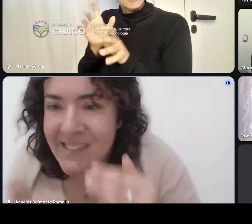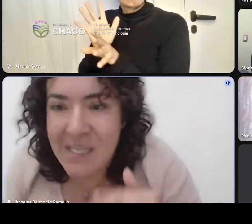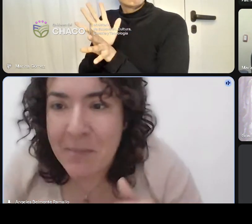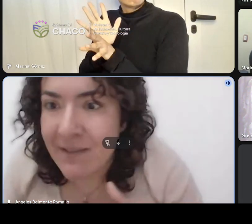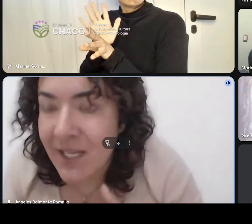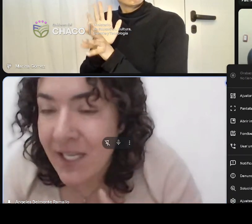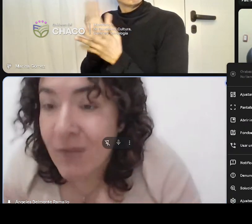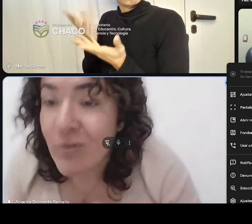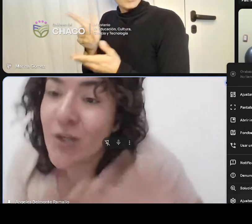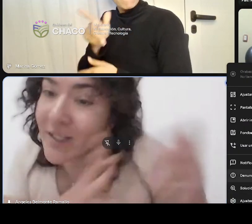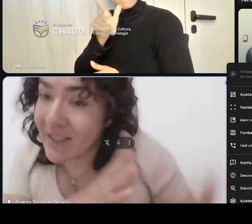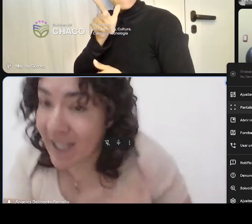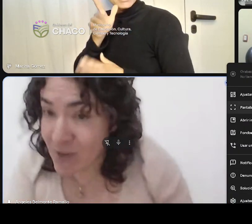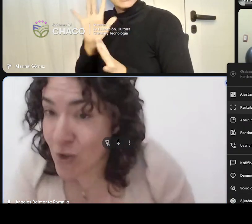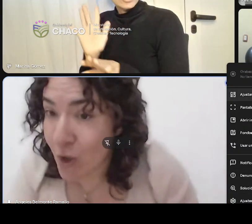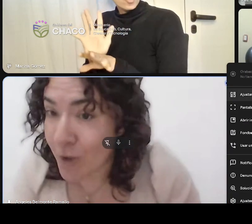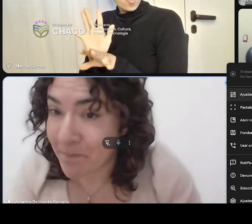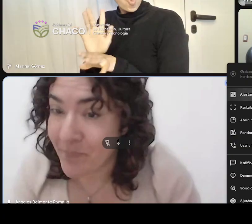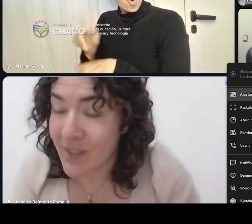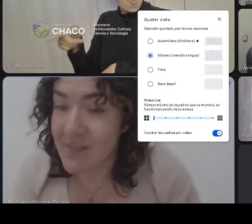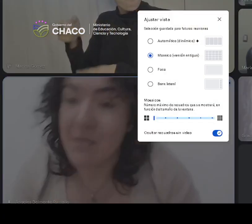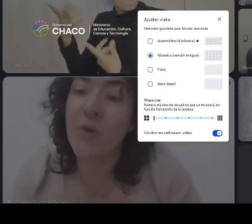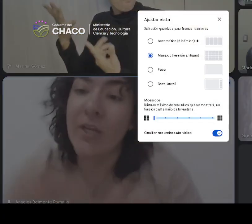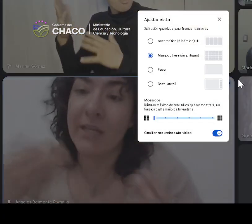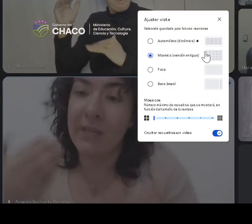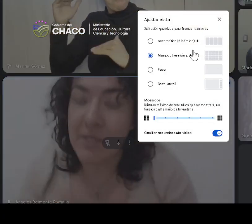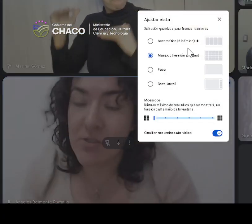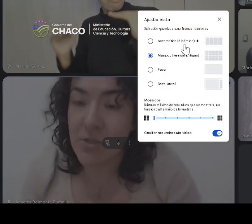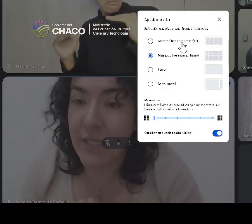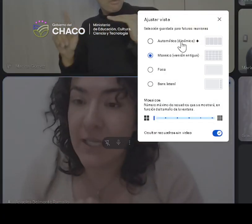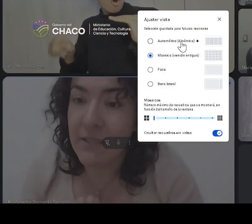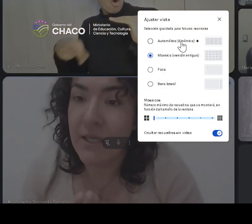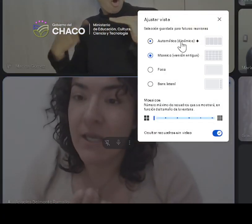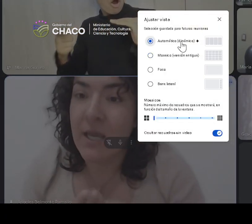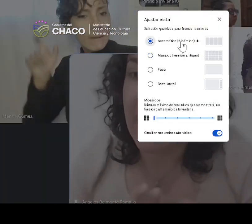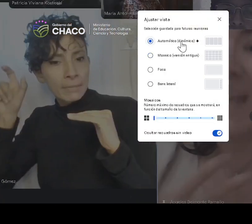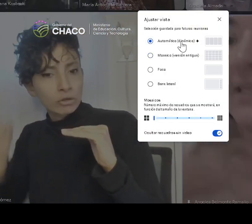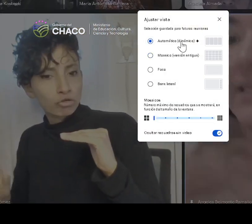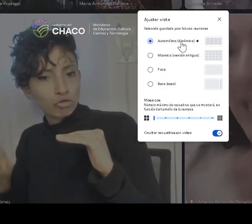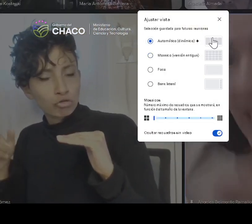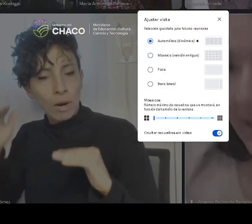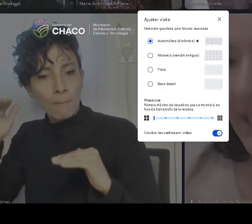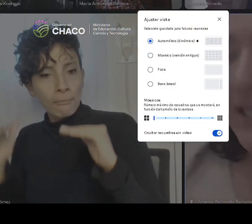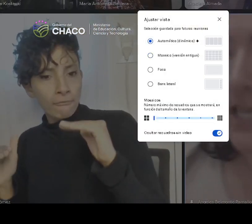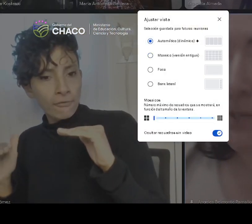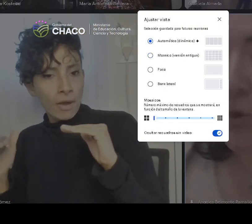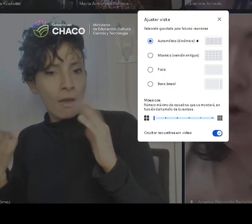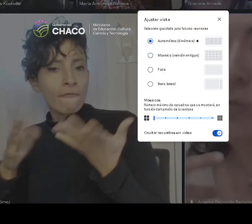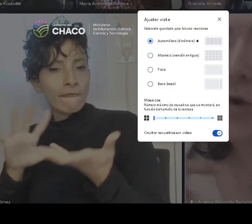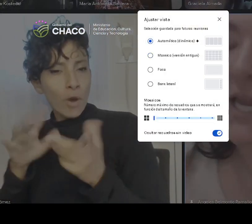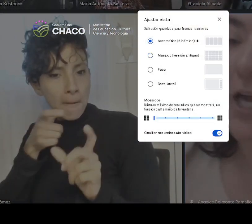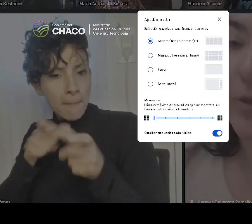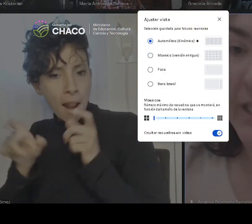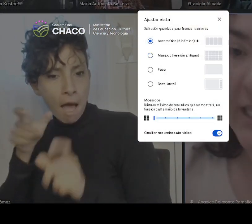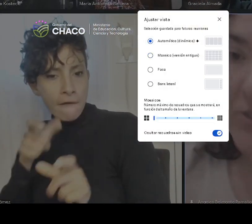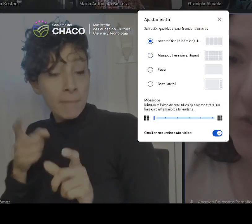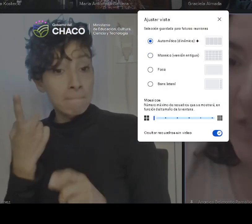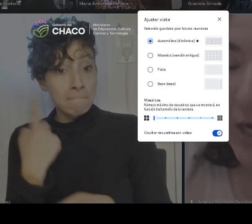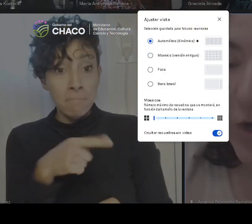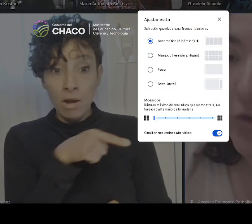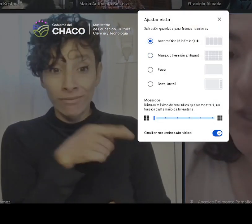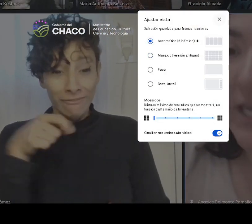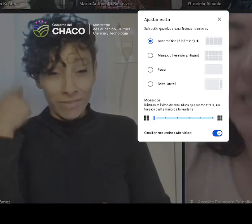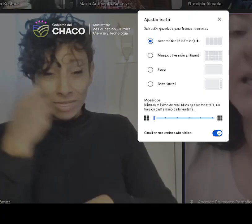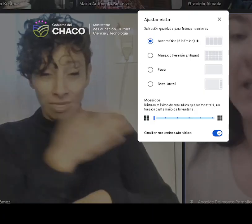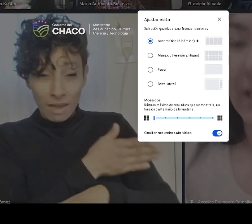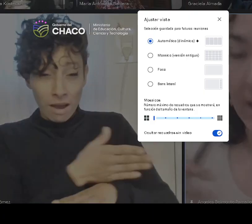posición de asimetría, bueno, en este caso no, ¿sí? Porque esta persona entiende, digamos, cómo es la comunicación de